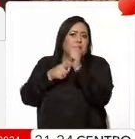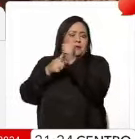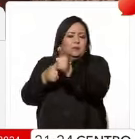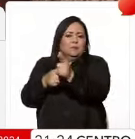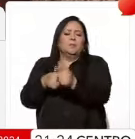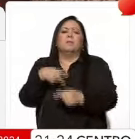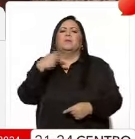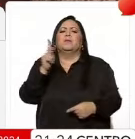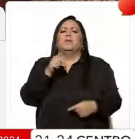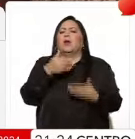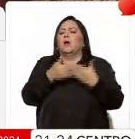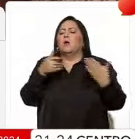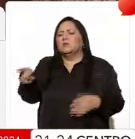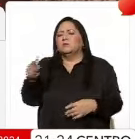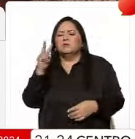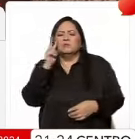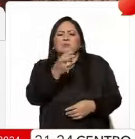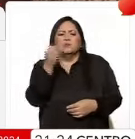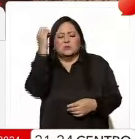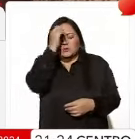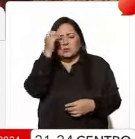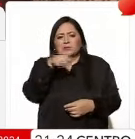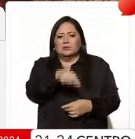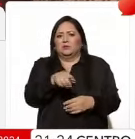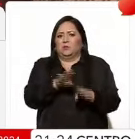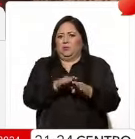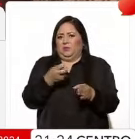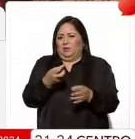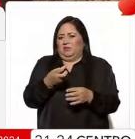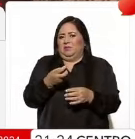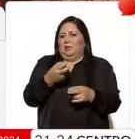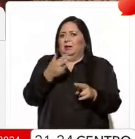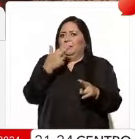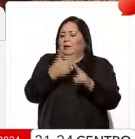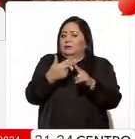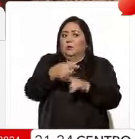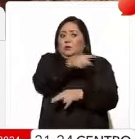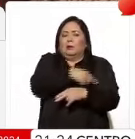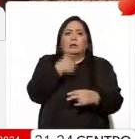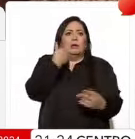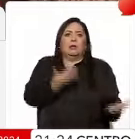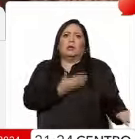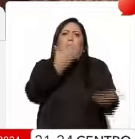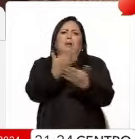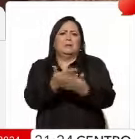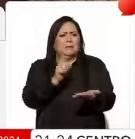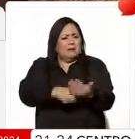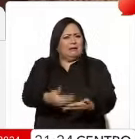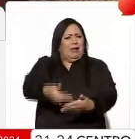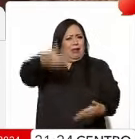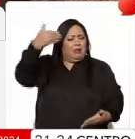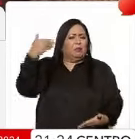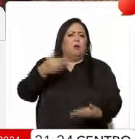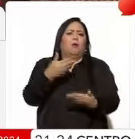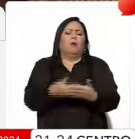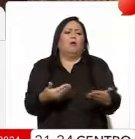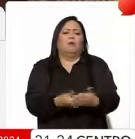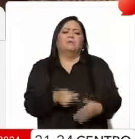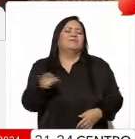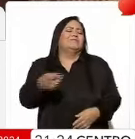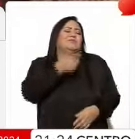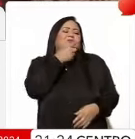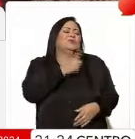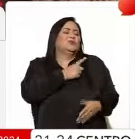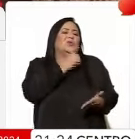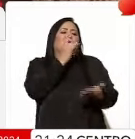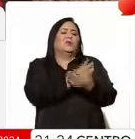corresponde. ¿Qué lectura le da usted, senador, a esta decisión de hacer hasta ahora esta propuesta? Pues es un acto político